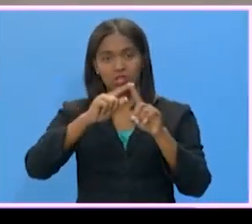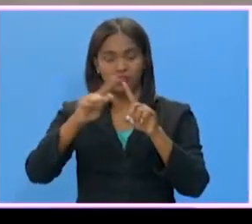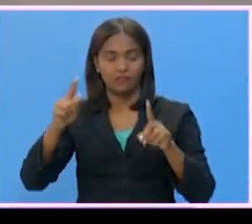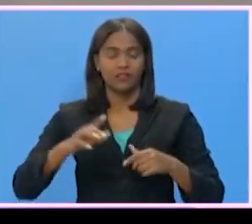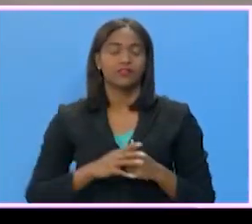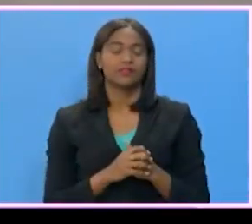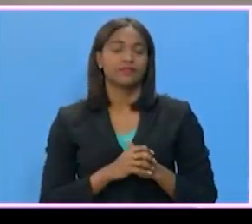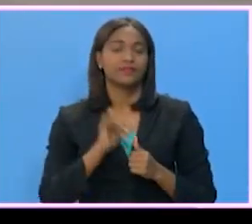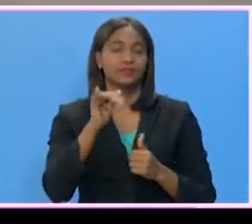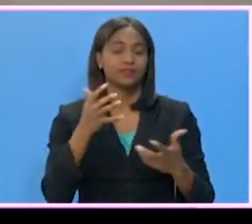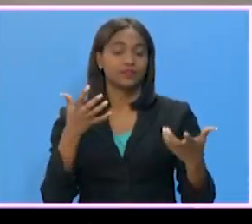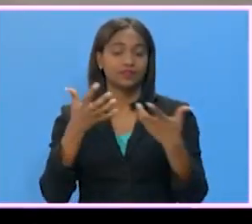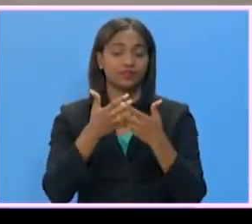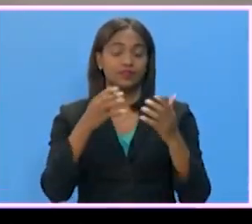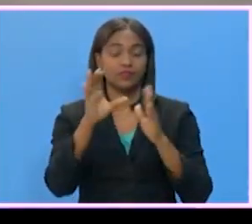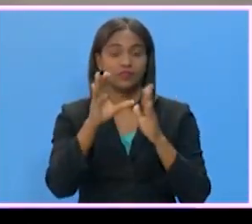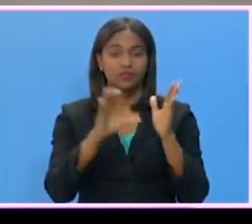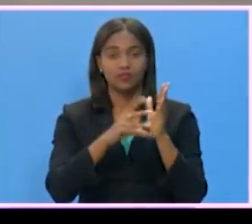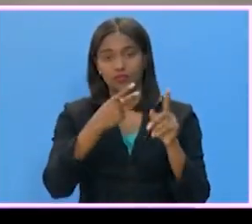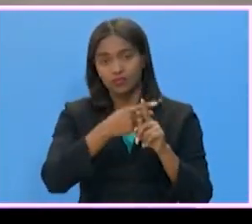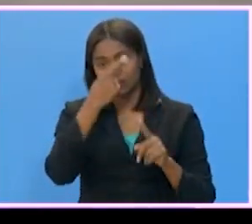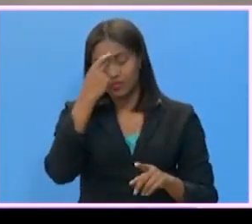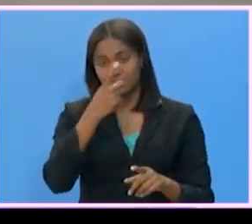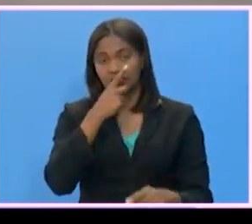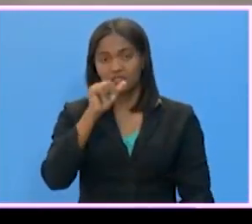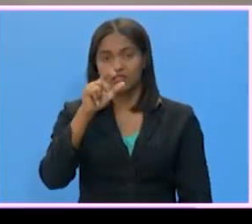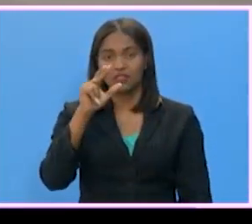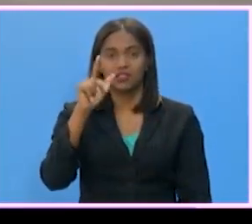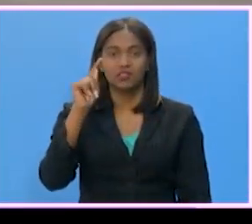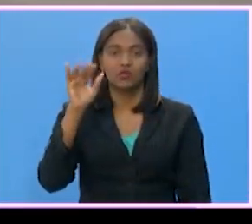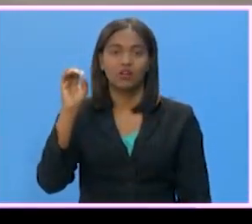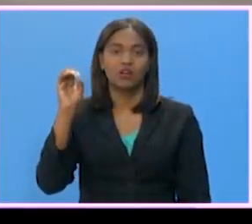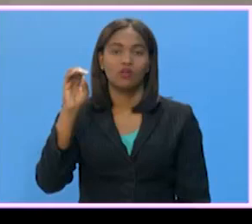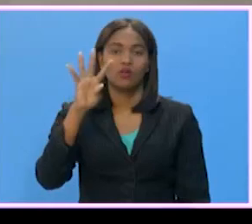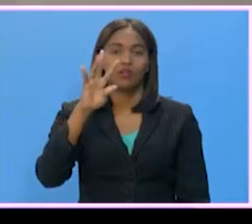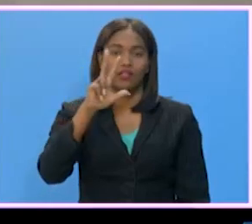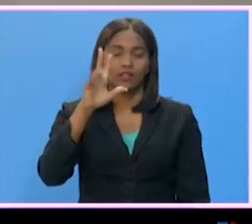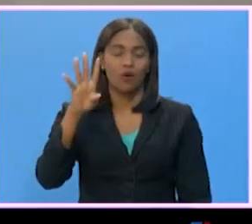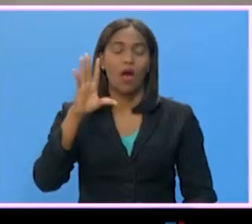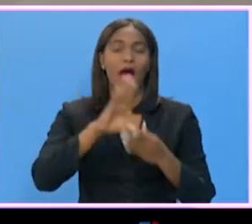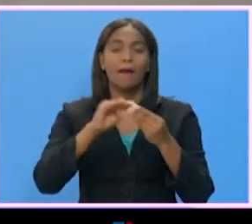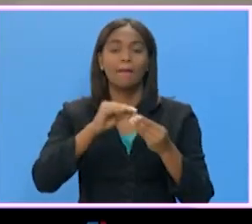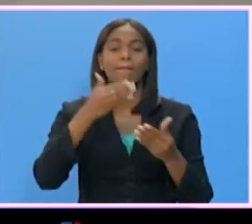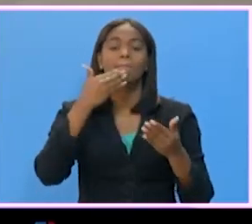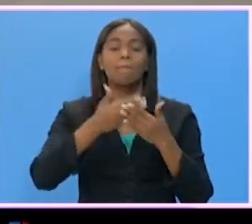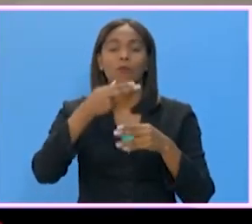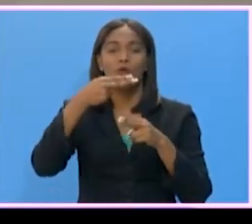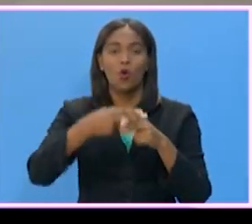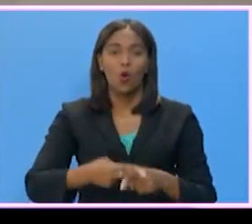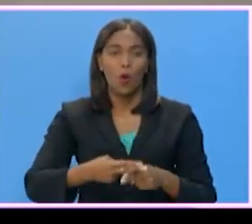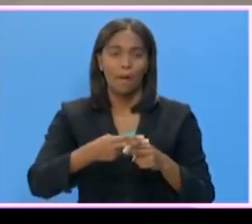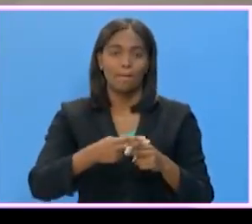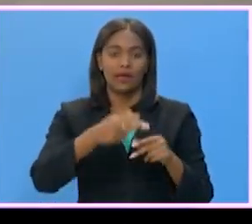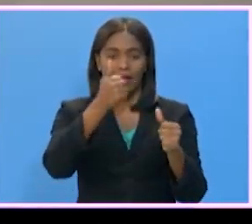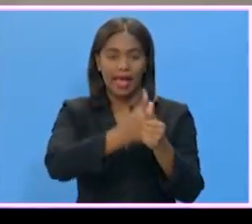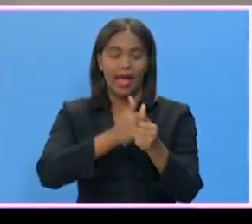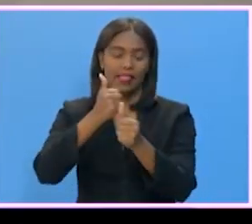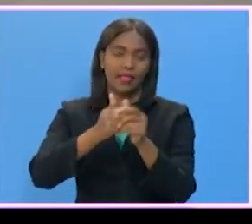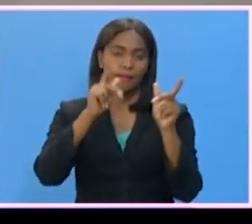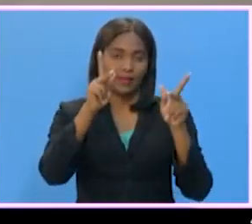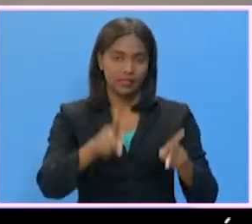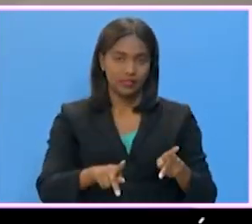Constitución de la República en su artículo 44, que habla sobre la intimidad, el honor, el buen nombre y la imagen de cada individuo.